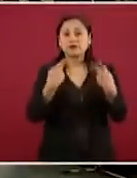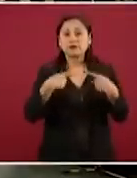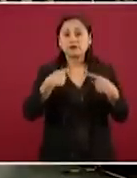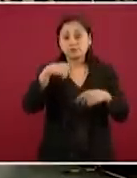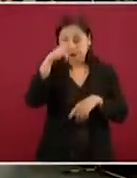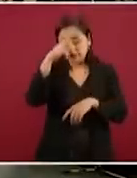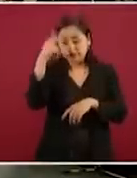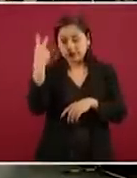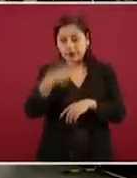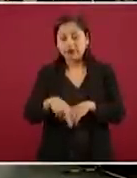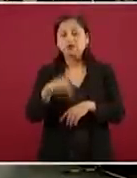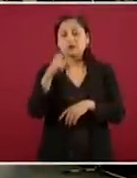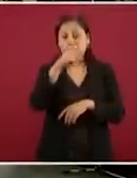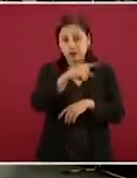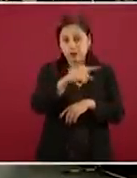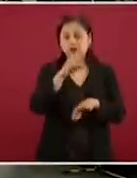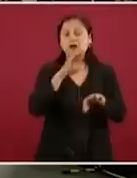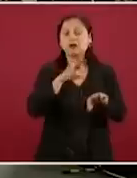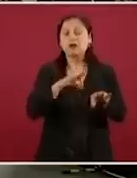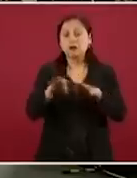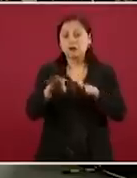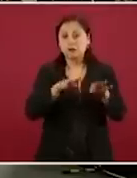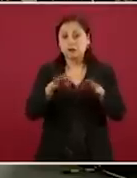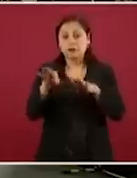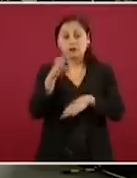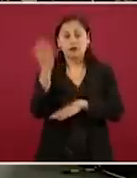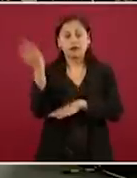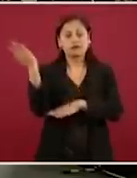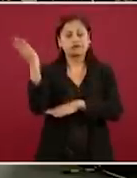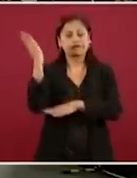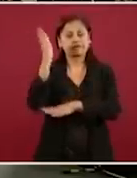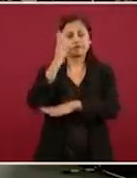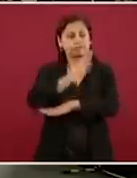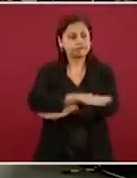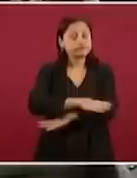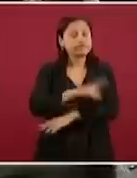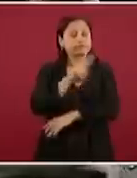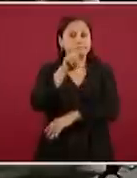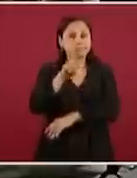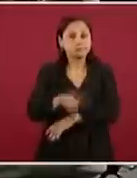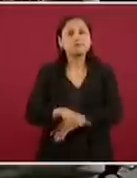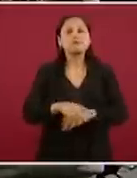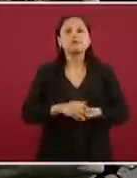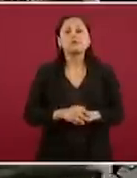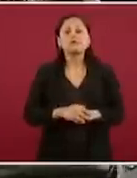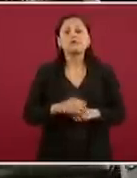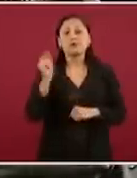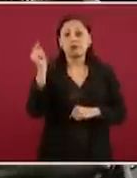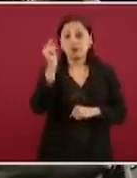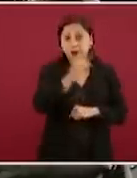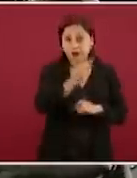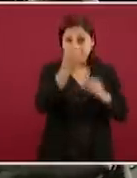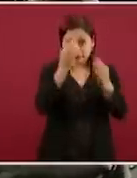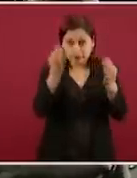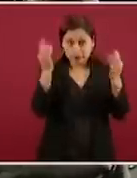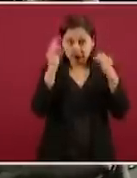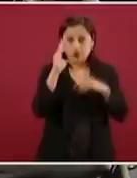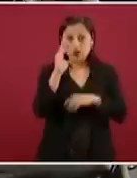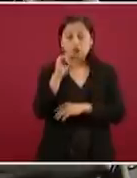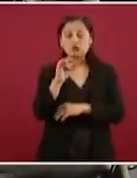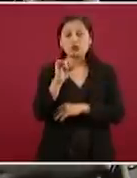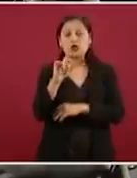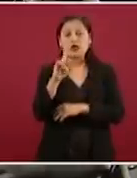trabajan verdaderamente de sol a sol. En el consulado se expiden